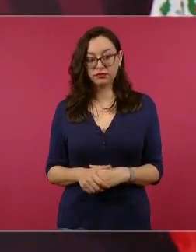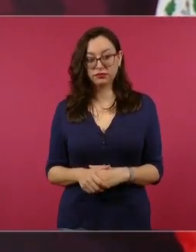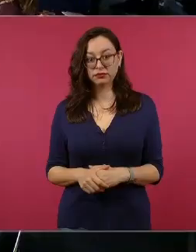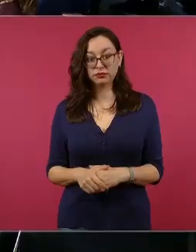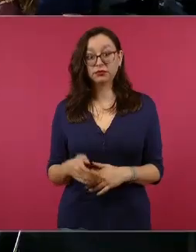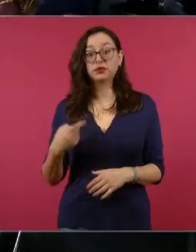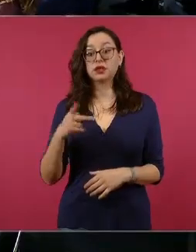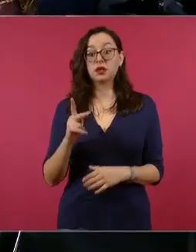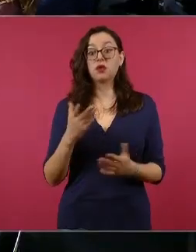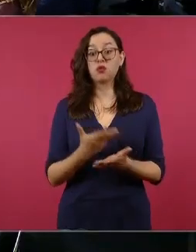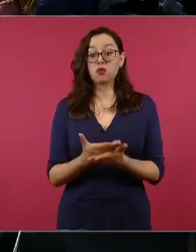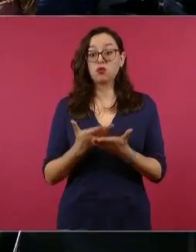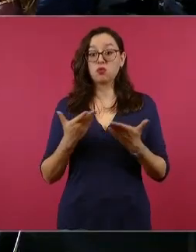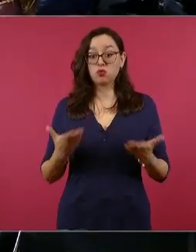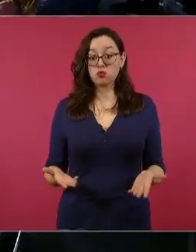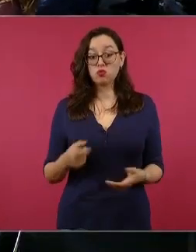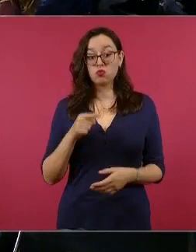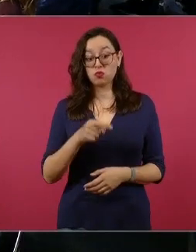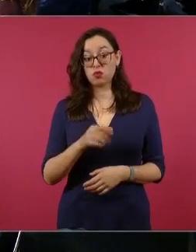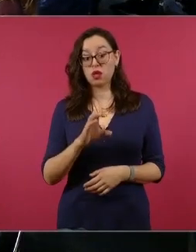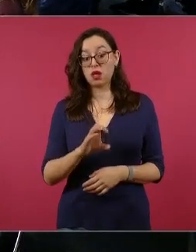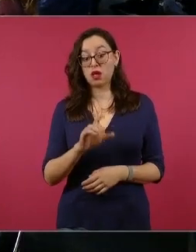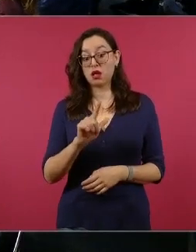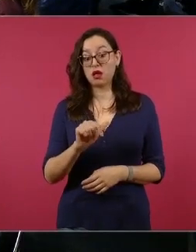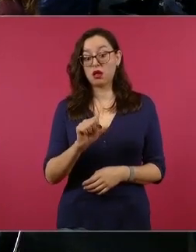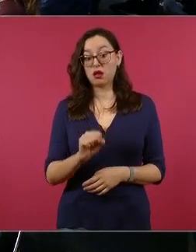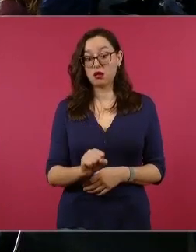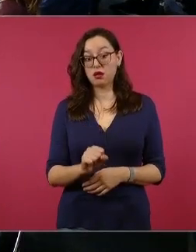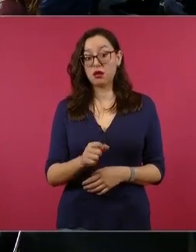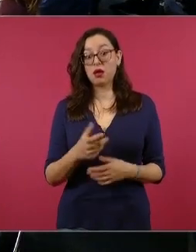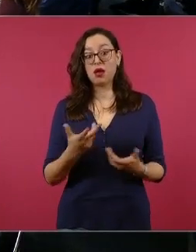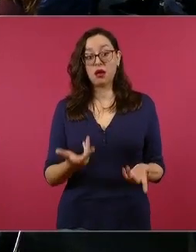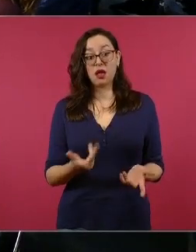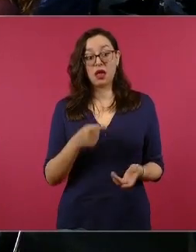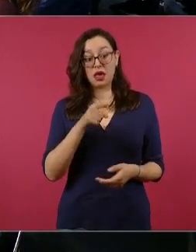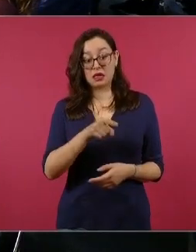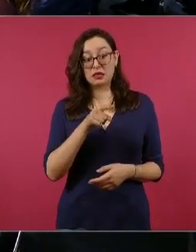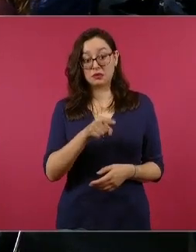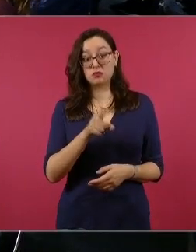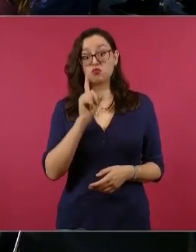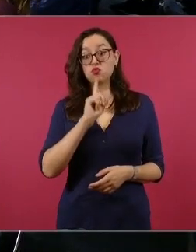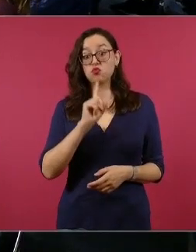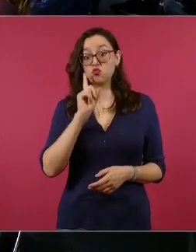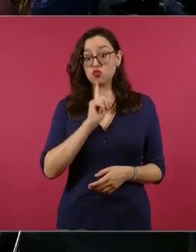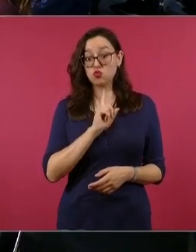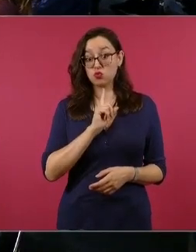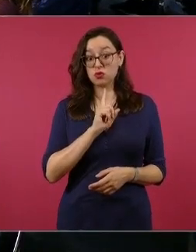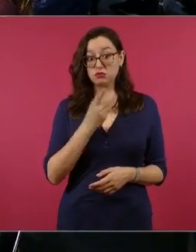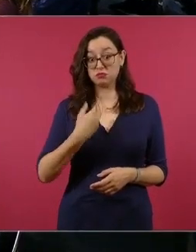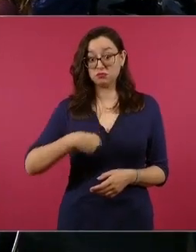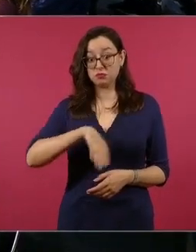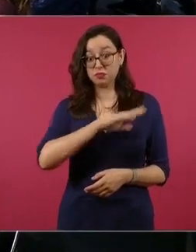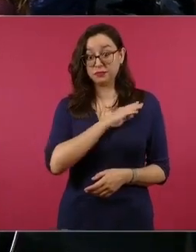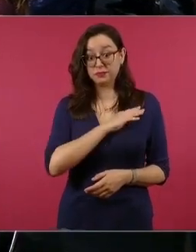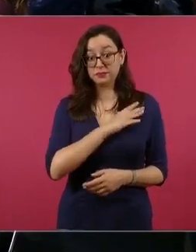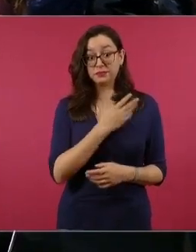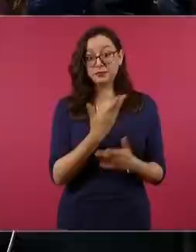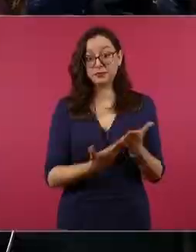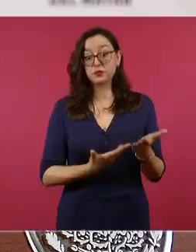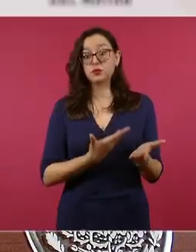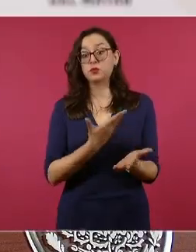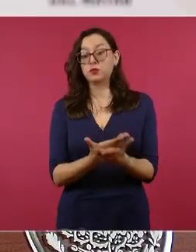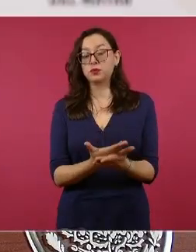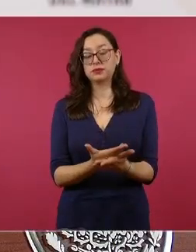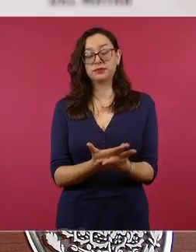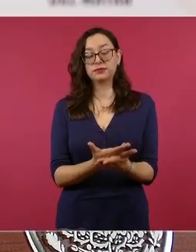Claudia propuso en campaña y va a